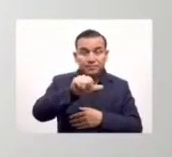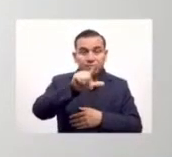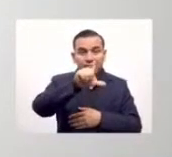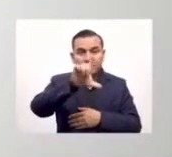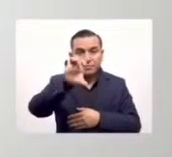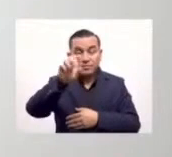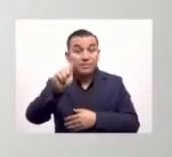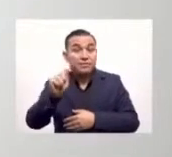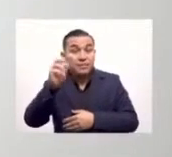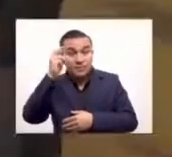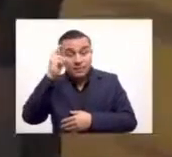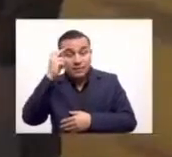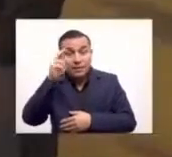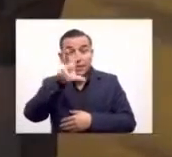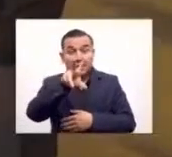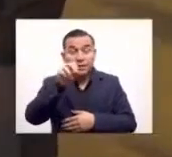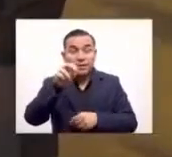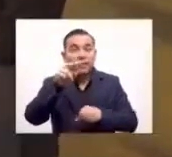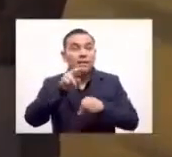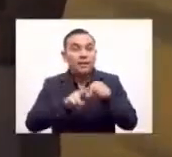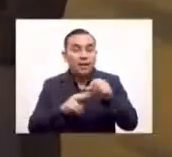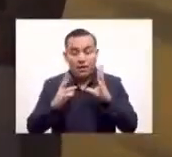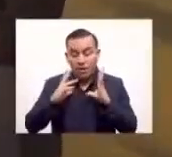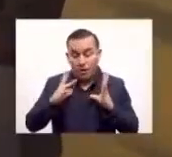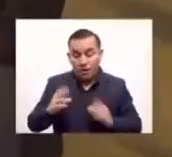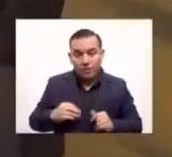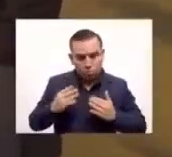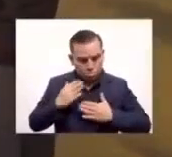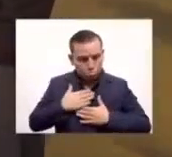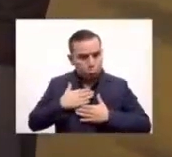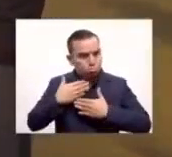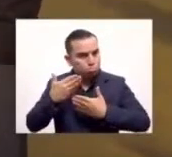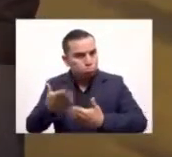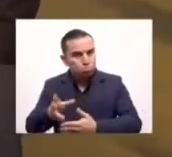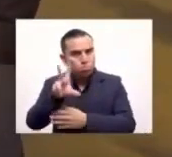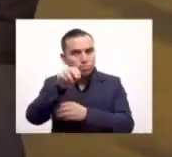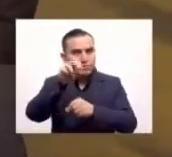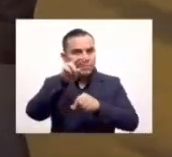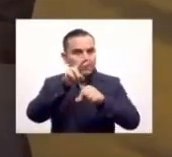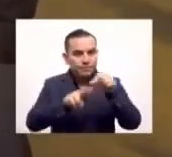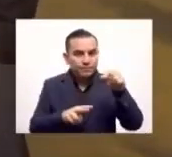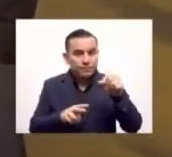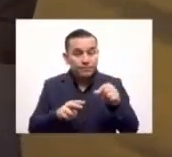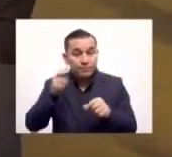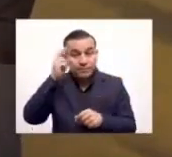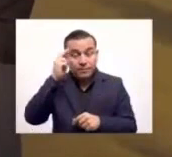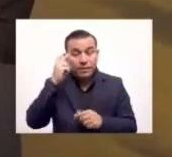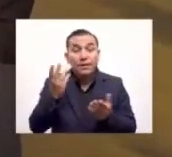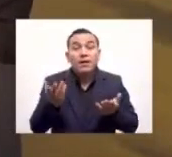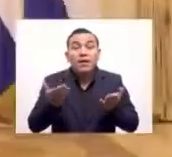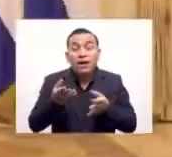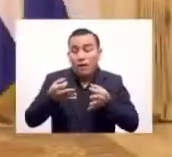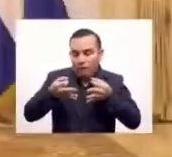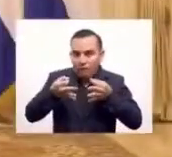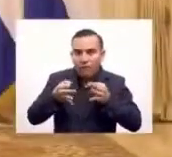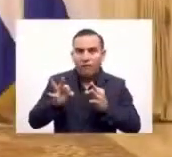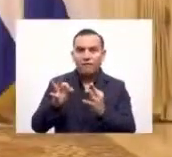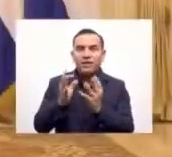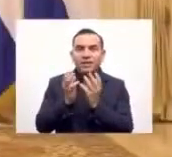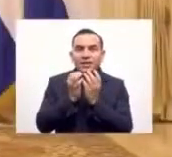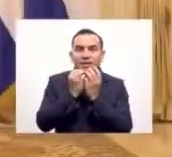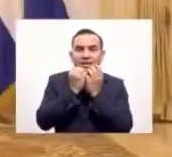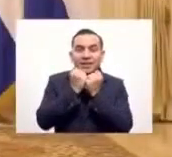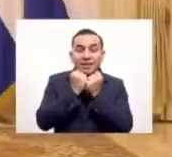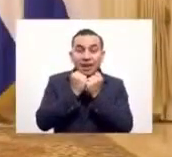¿no? Aquí lo que está pasando justamente es lo que está explicando Nayib, por ejemplo. Uh-huh. Fíjense lo que